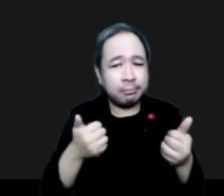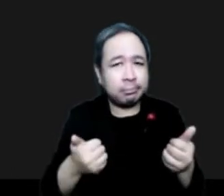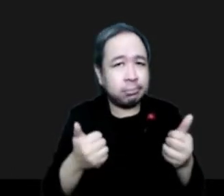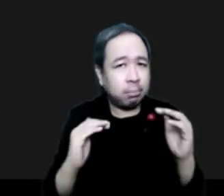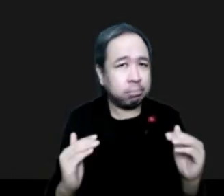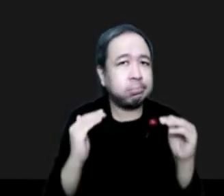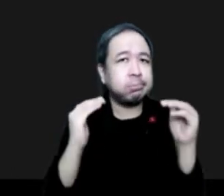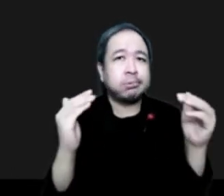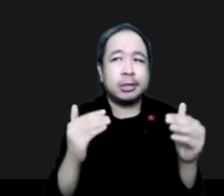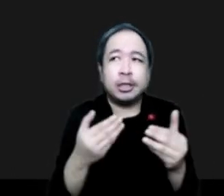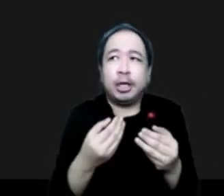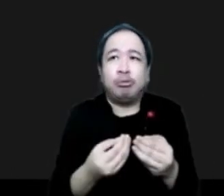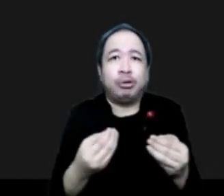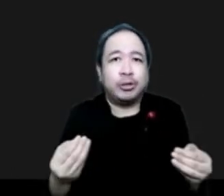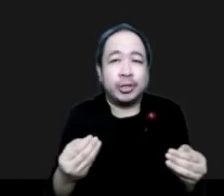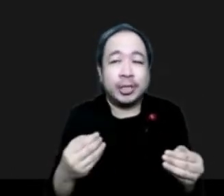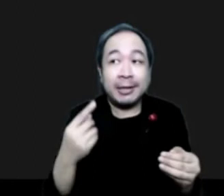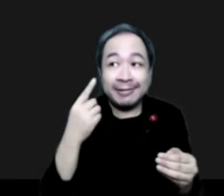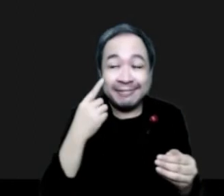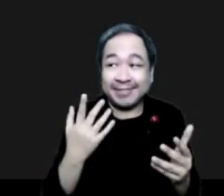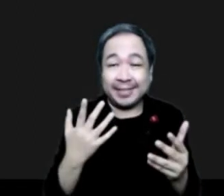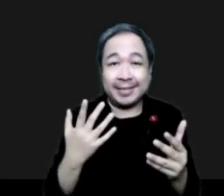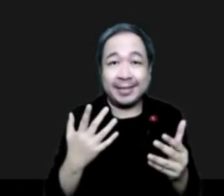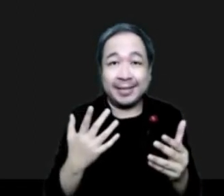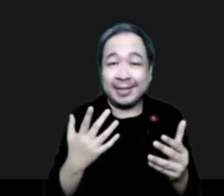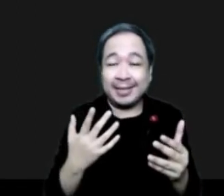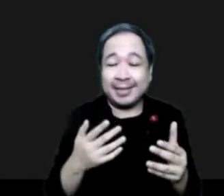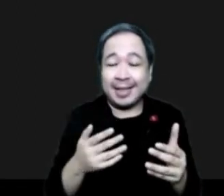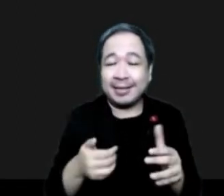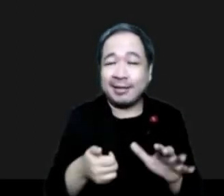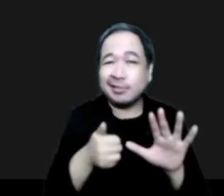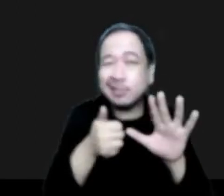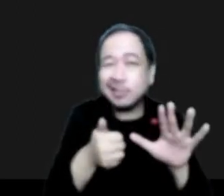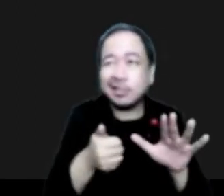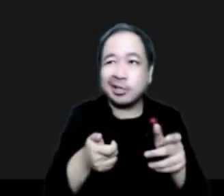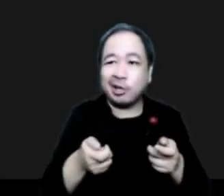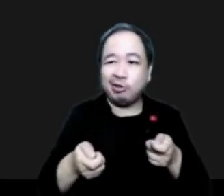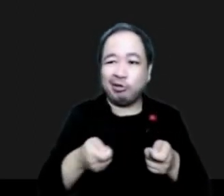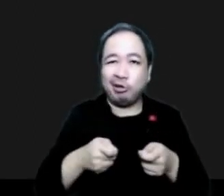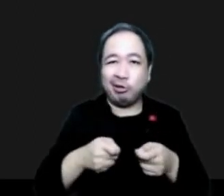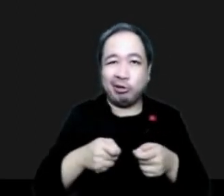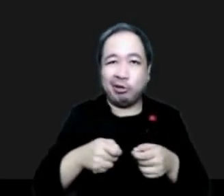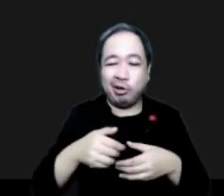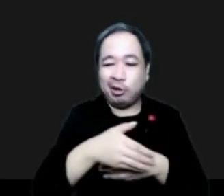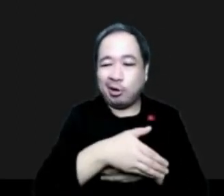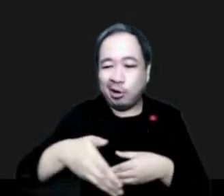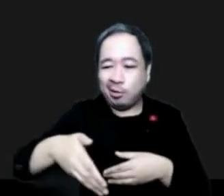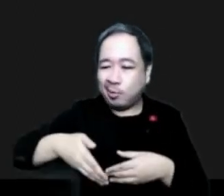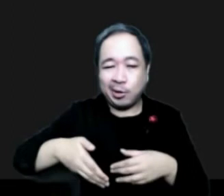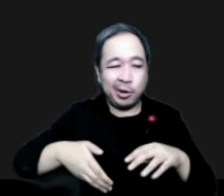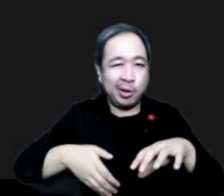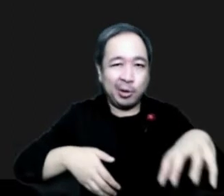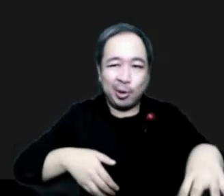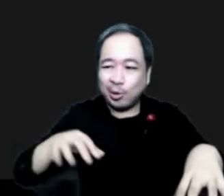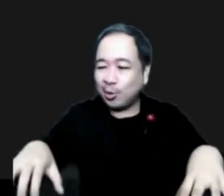de control, análisis y localización, tenemos un solo sistema de análisis y localización,